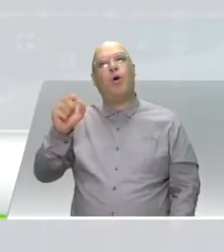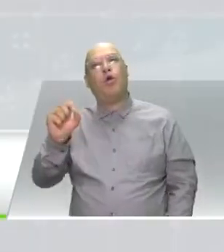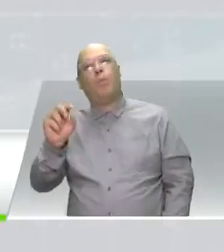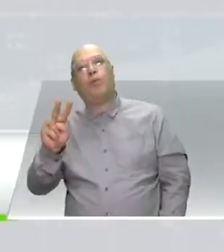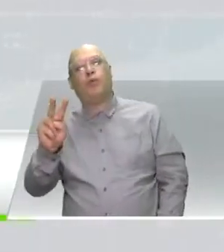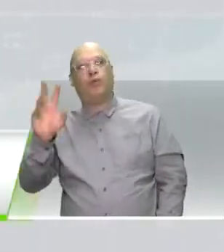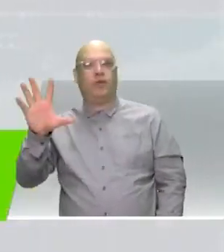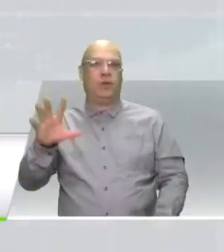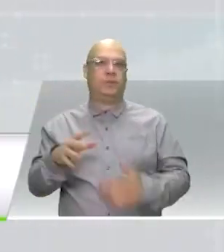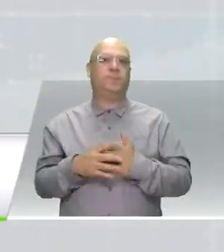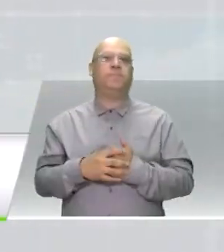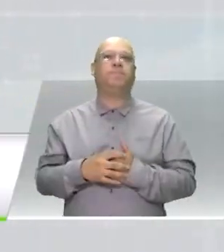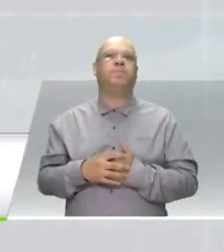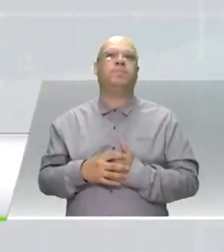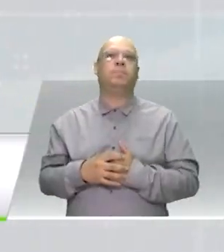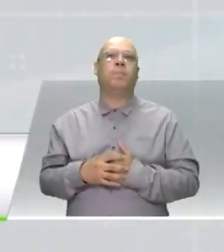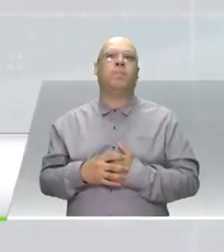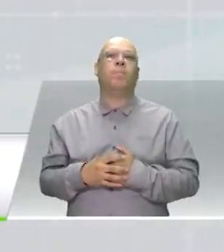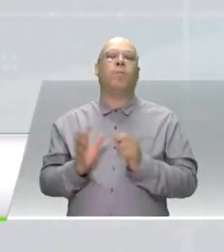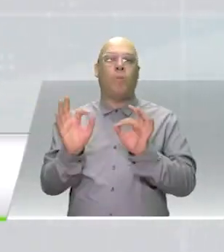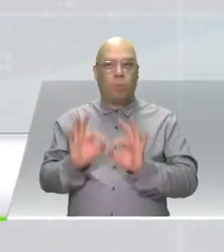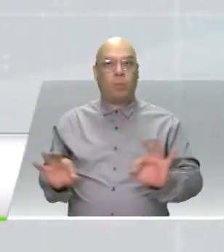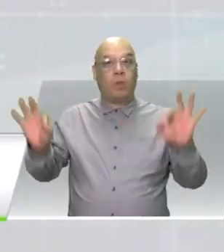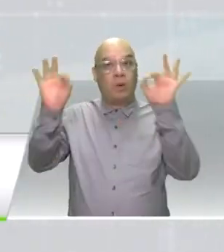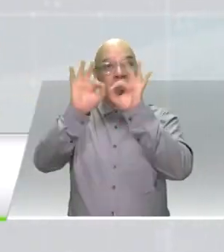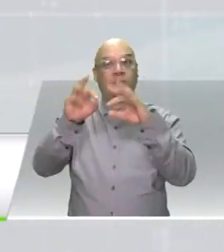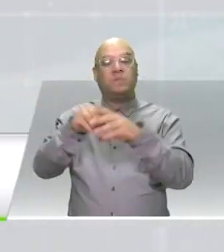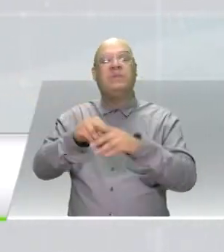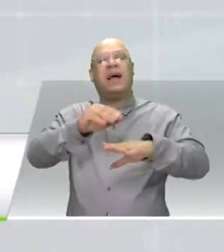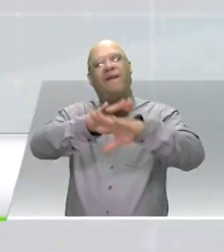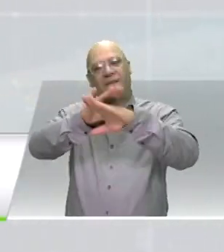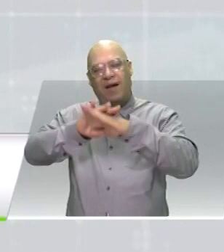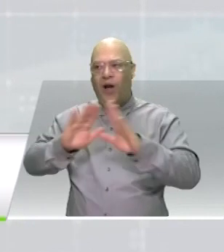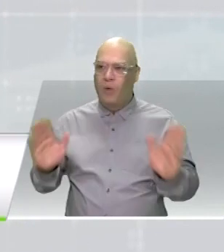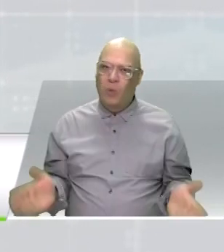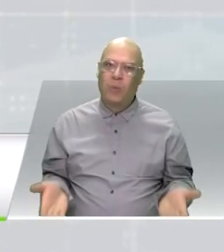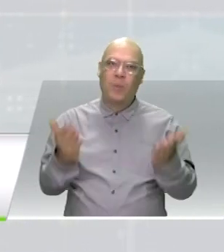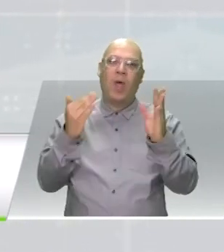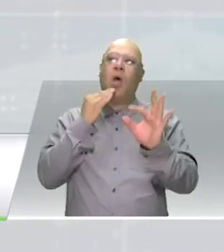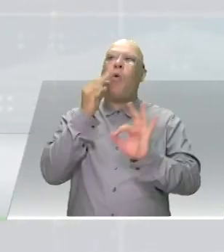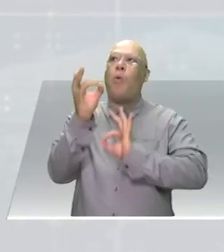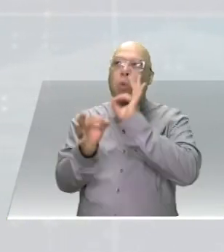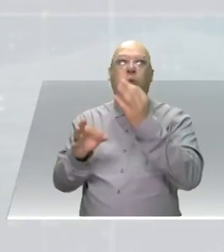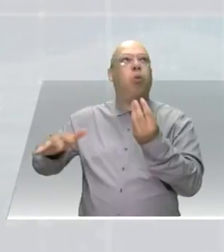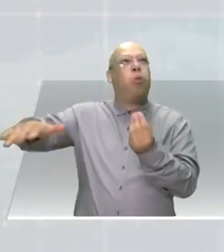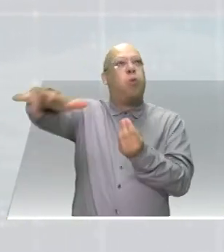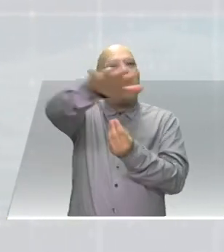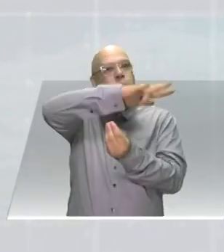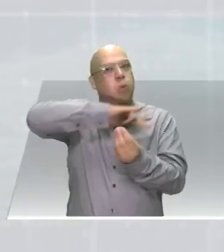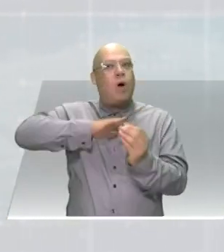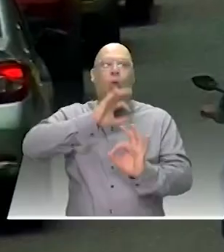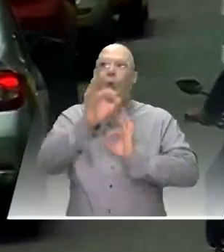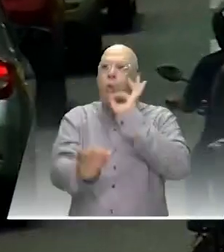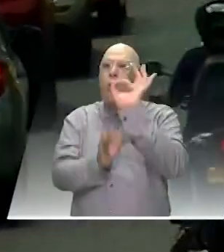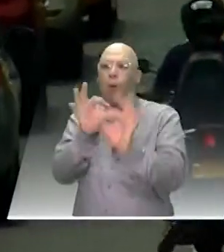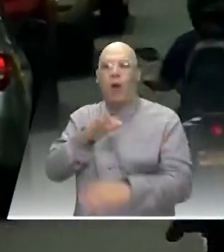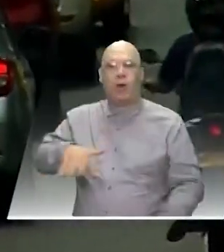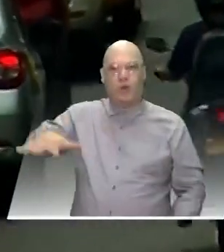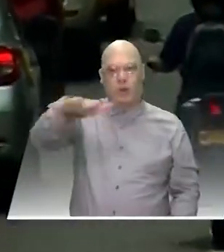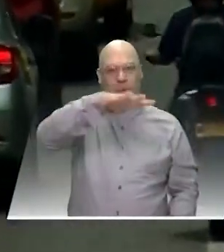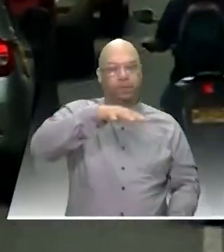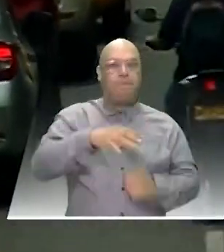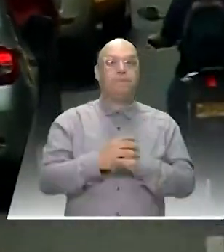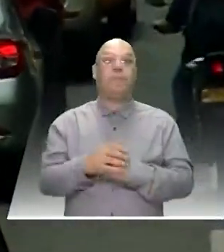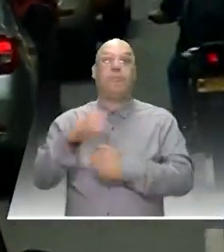es muy importante fomentar la cultura de protección del medio ambiente y de movilidad sostenible Colombia